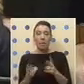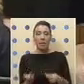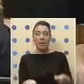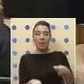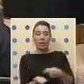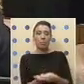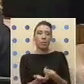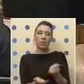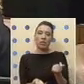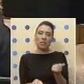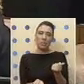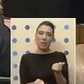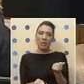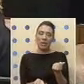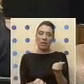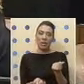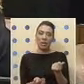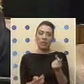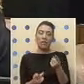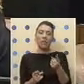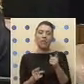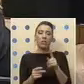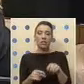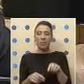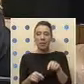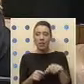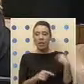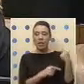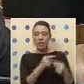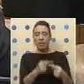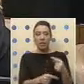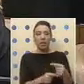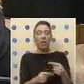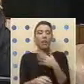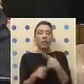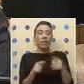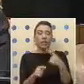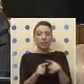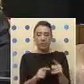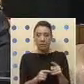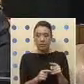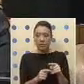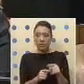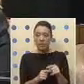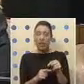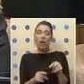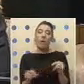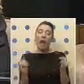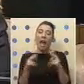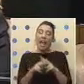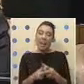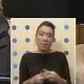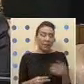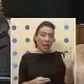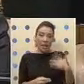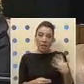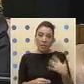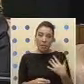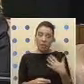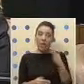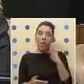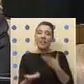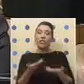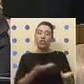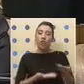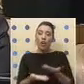financiar los nuevos gastos que en esta etapa histórica debemos asumir. Es un mecanismo clave de solidaridad